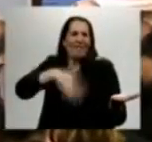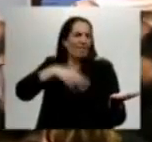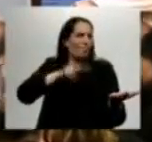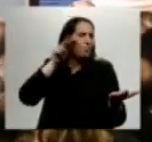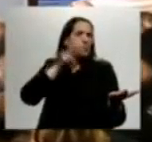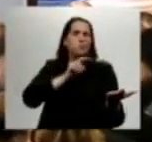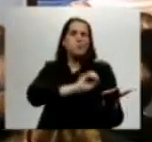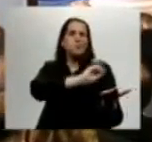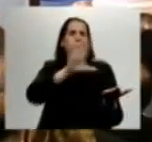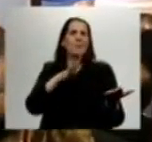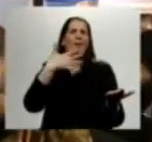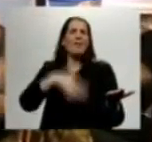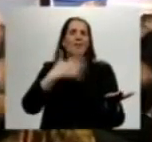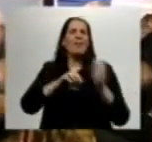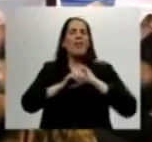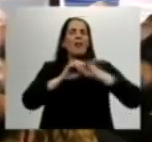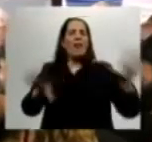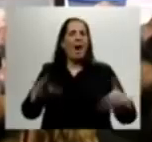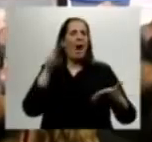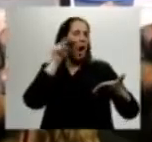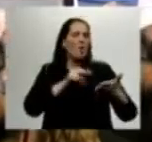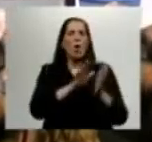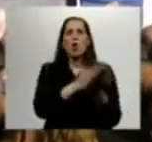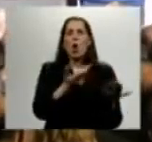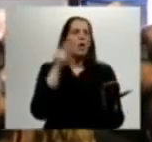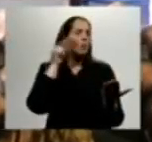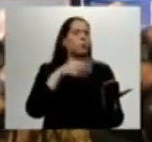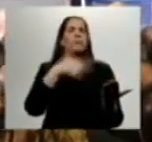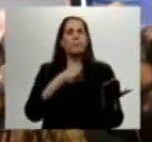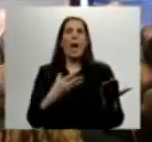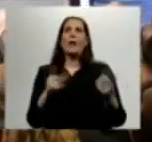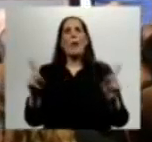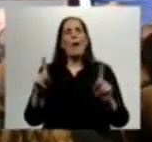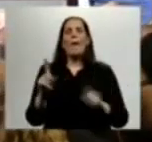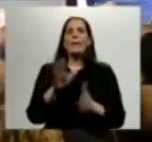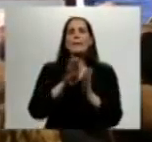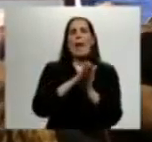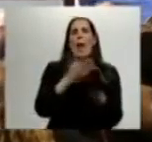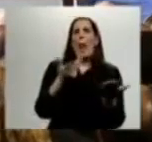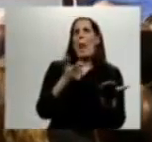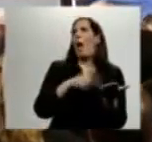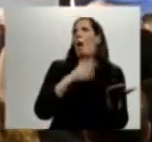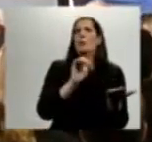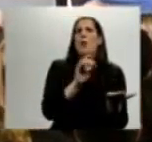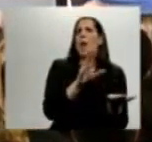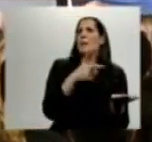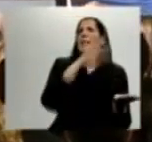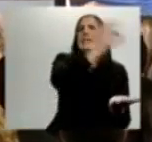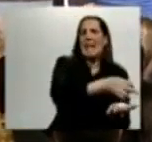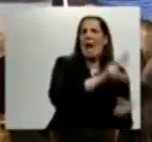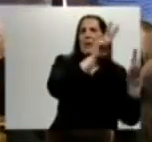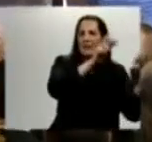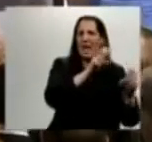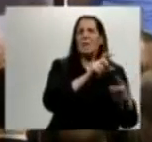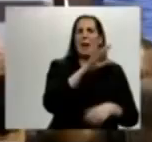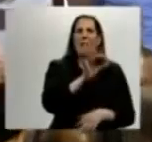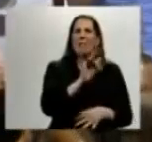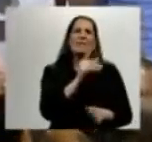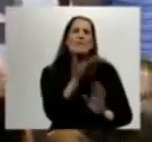fácil comprensión, para que no sea una cuestión de entendidos o solamente de